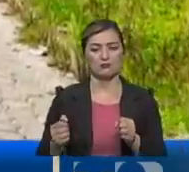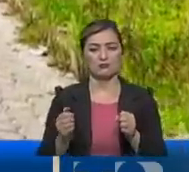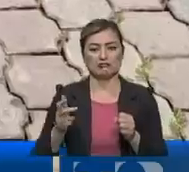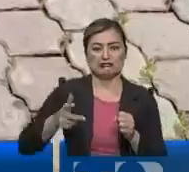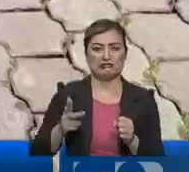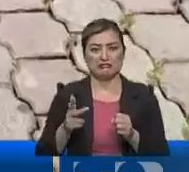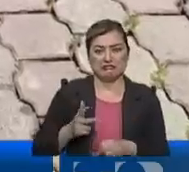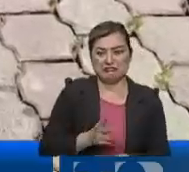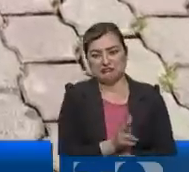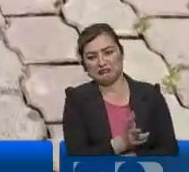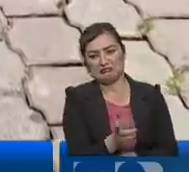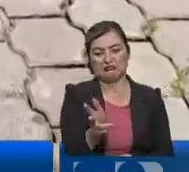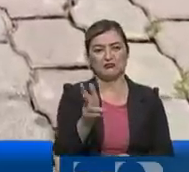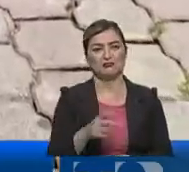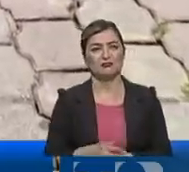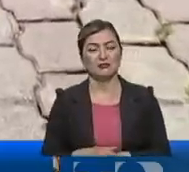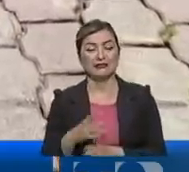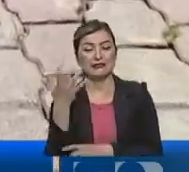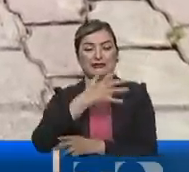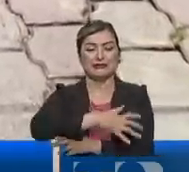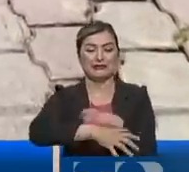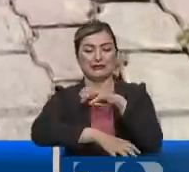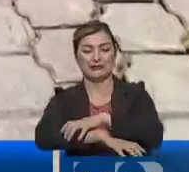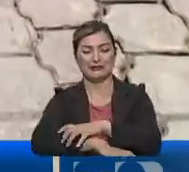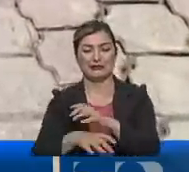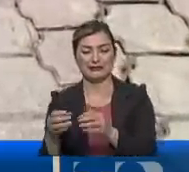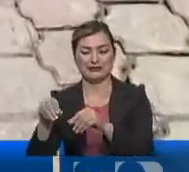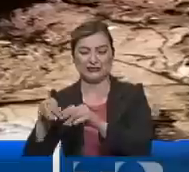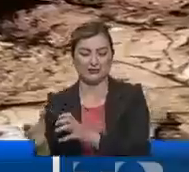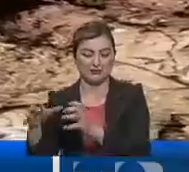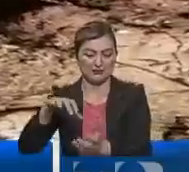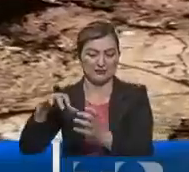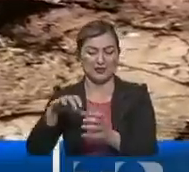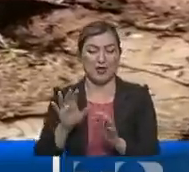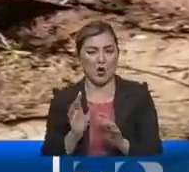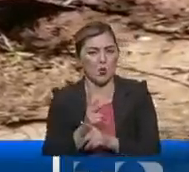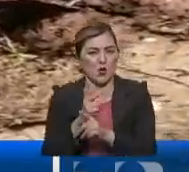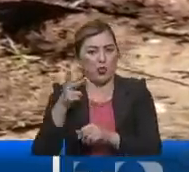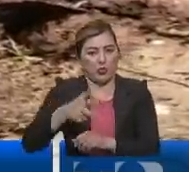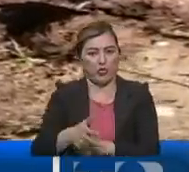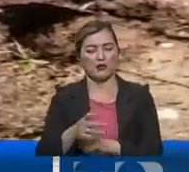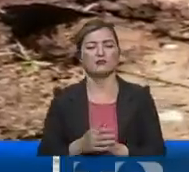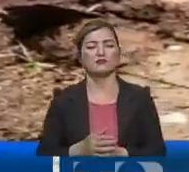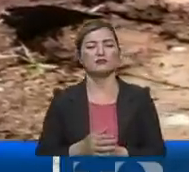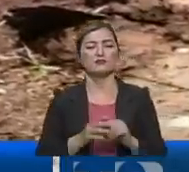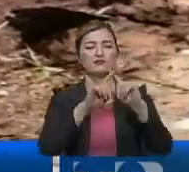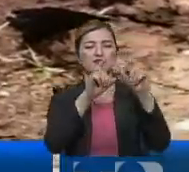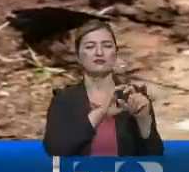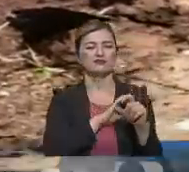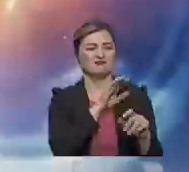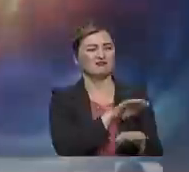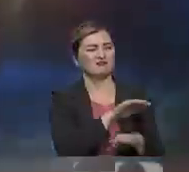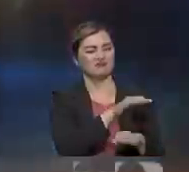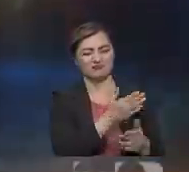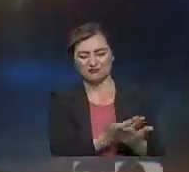en el lugar. Aseguran que colocaron ramas y tierra para evitar accidentes en la zona. Exigen a la empresa metropolitana de obras públicas la intervención de esta